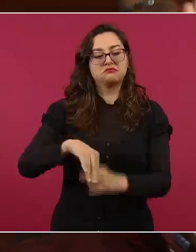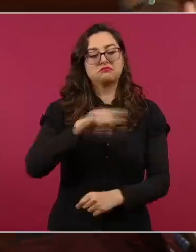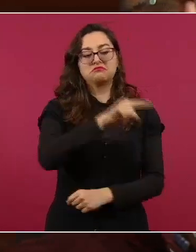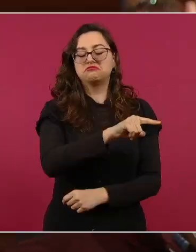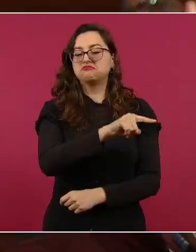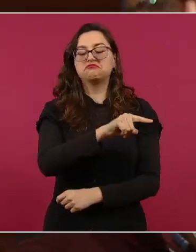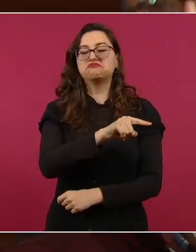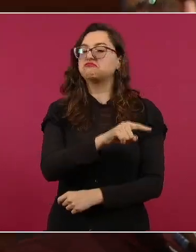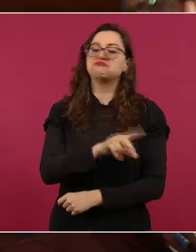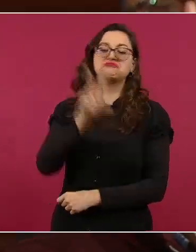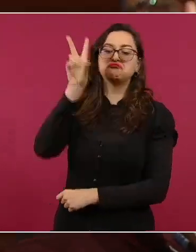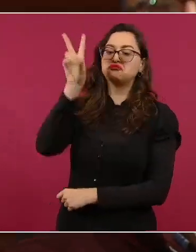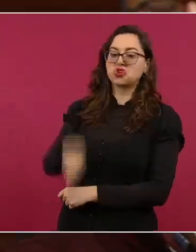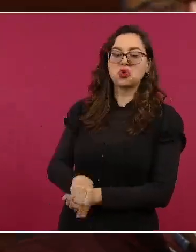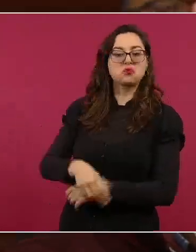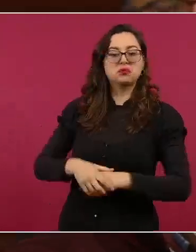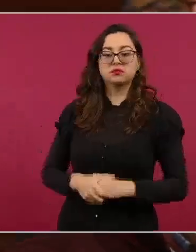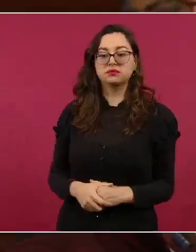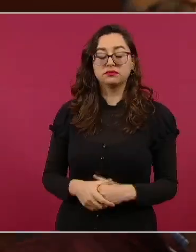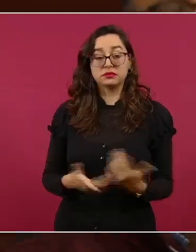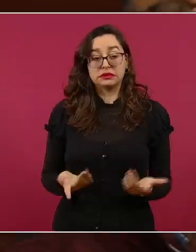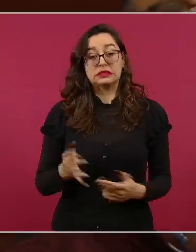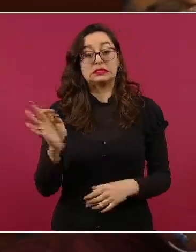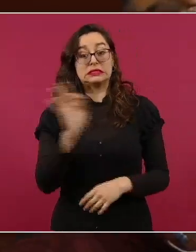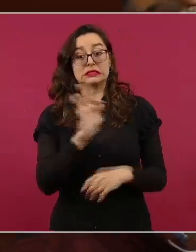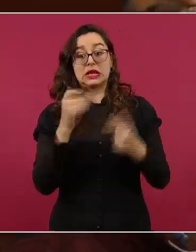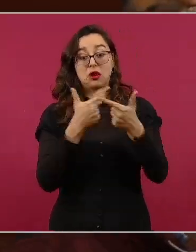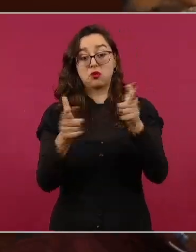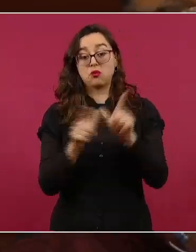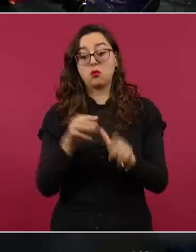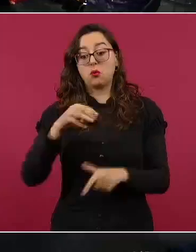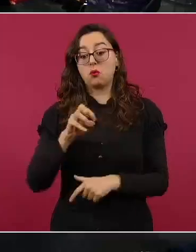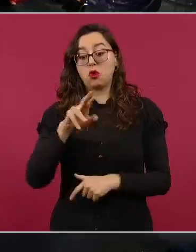¿Esto merece su salida del partido de Morena?